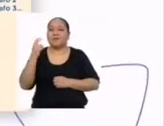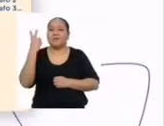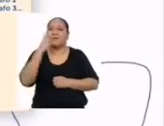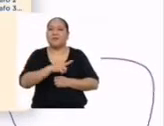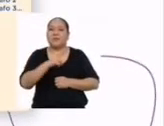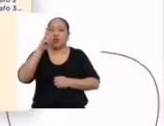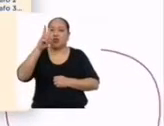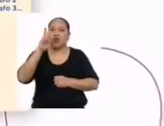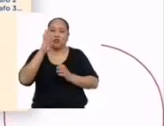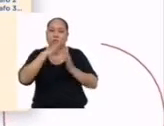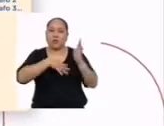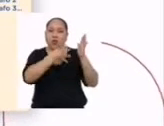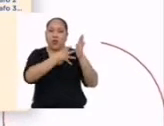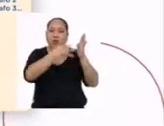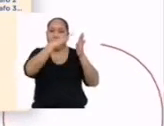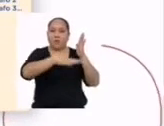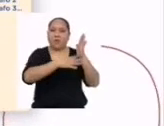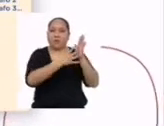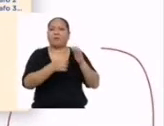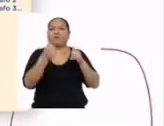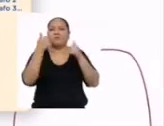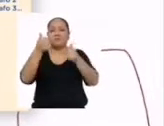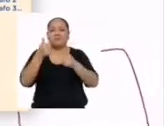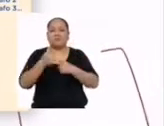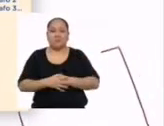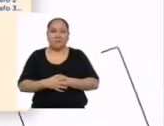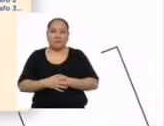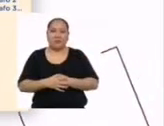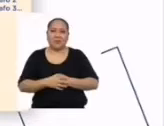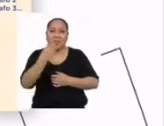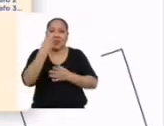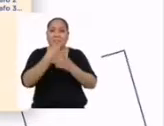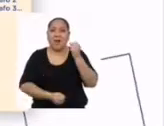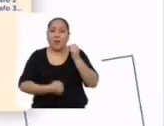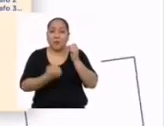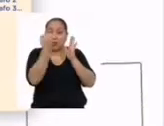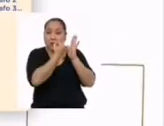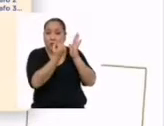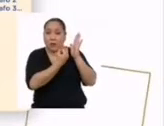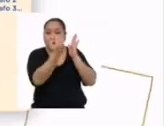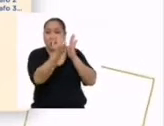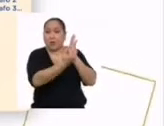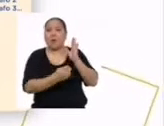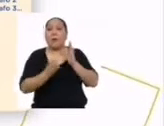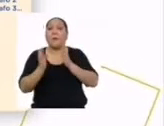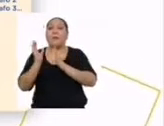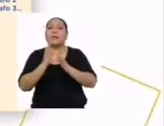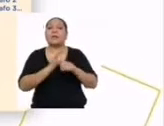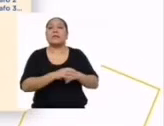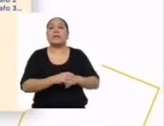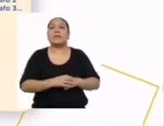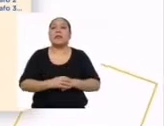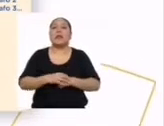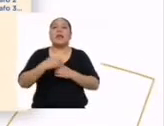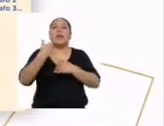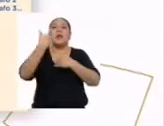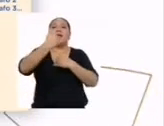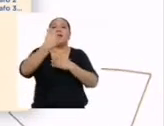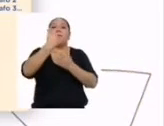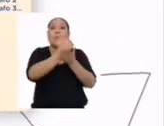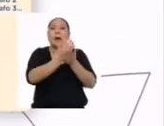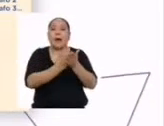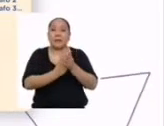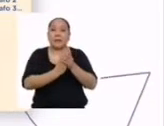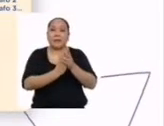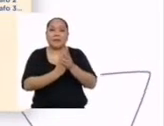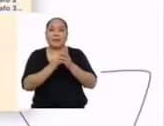dos gráficos. Genial. En ambos esquemas que ves está presente la estructura del texto expositivo.